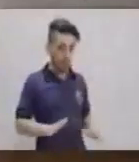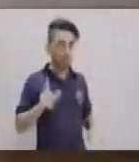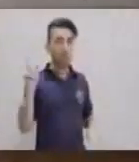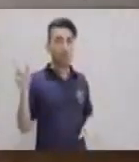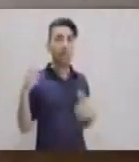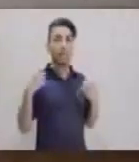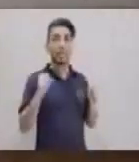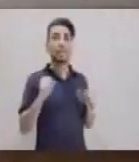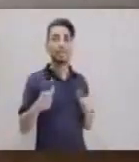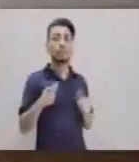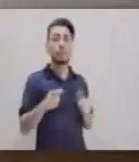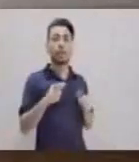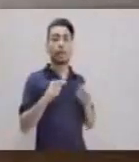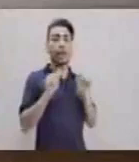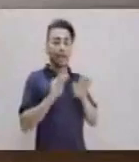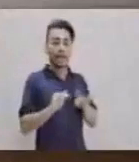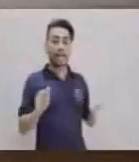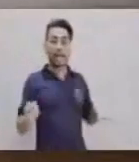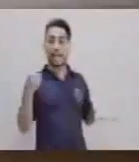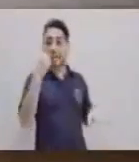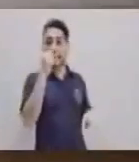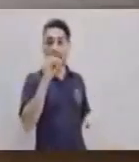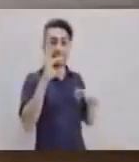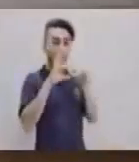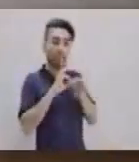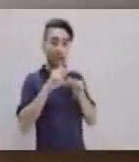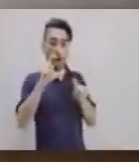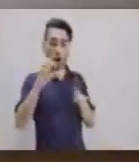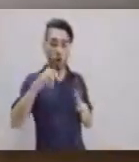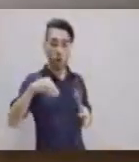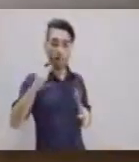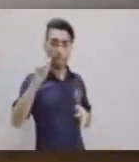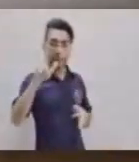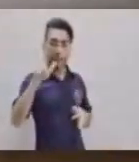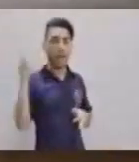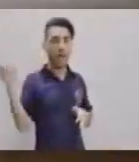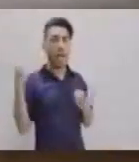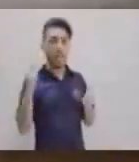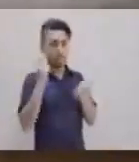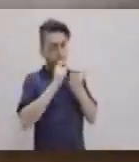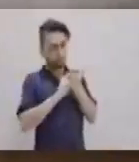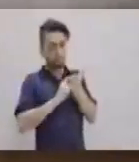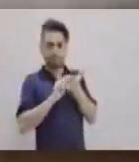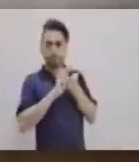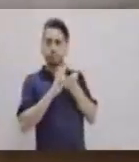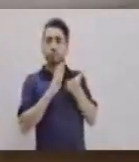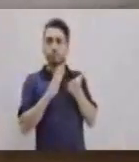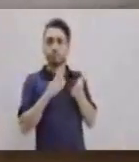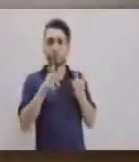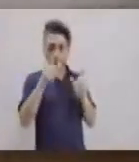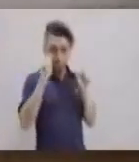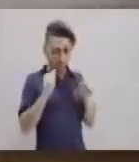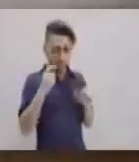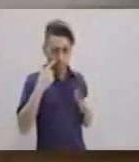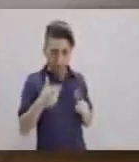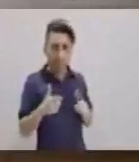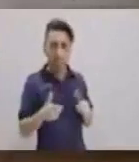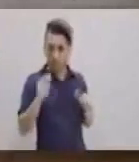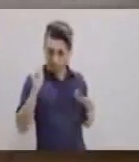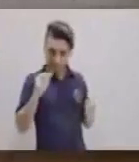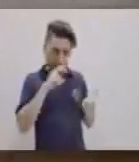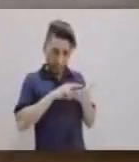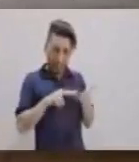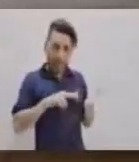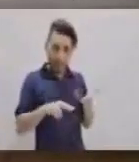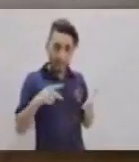Las líneas de su mano, que es una obra espléndida, que los invito a que la puedan leer. Y dentro de esta obra que